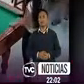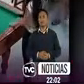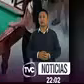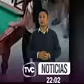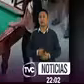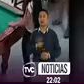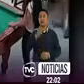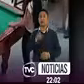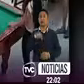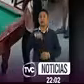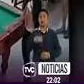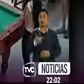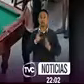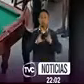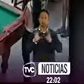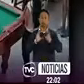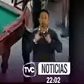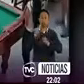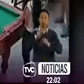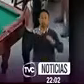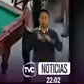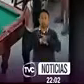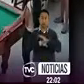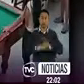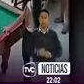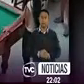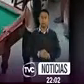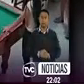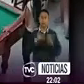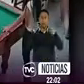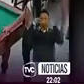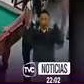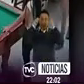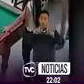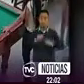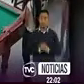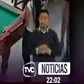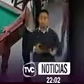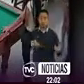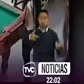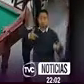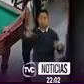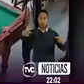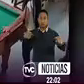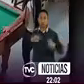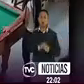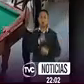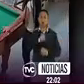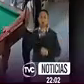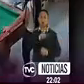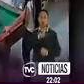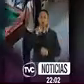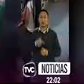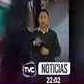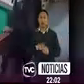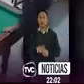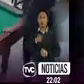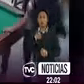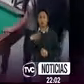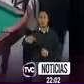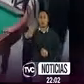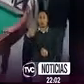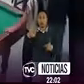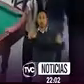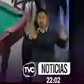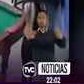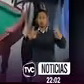que conversaba hasta que ingresaron los ladrones. Están encapuchados y armados. Son 4 delincuentes que apuntan con sus